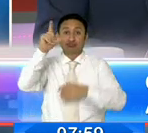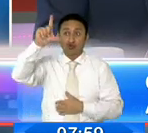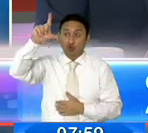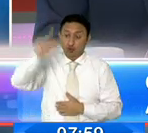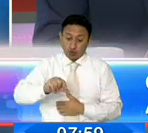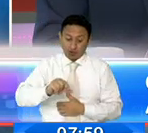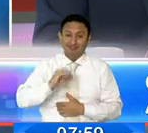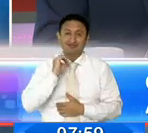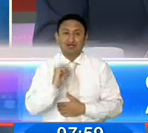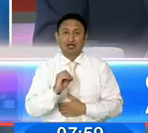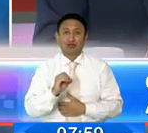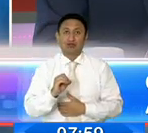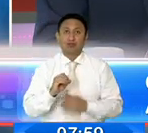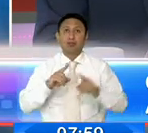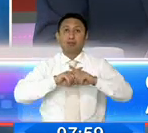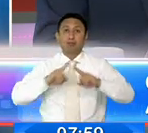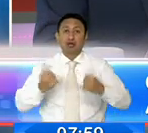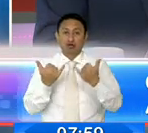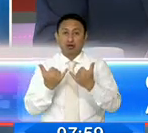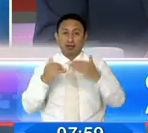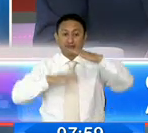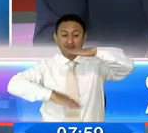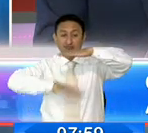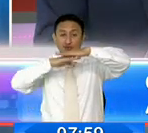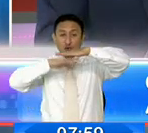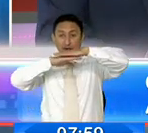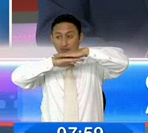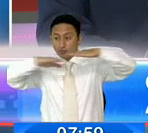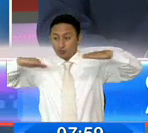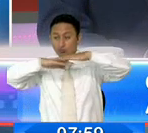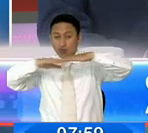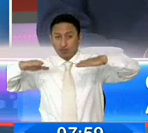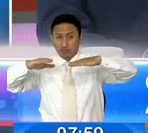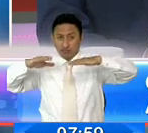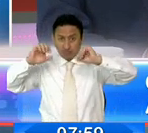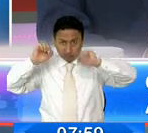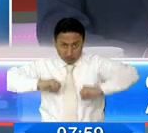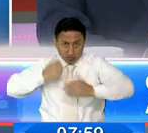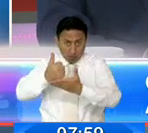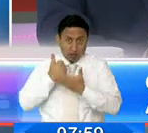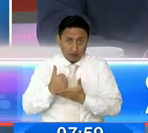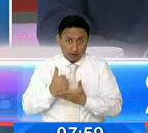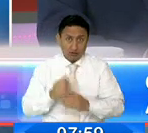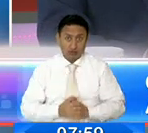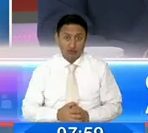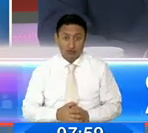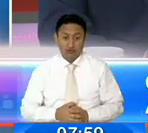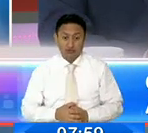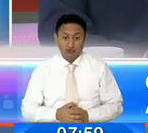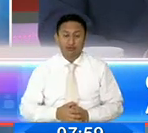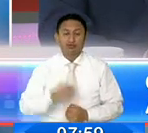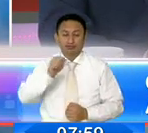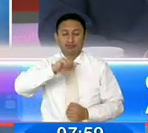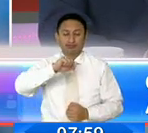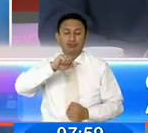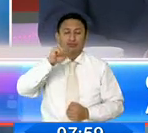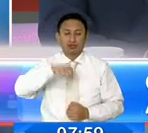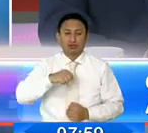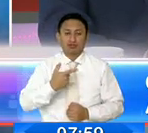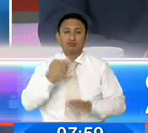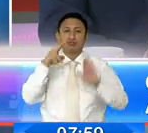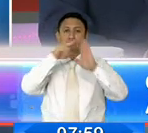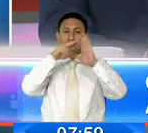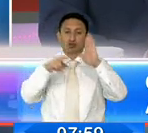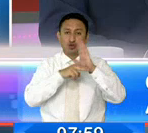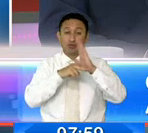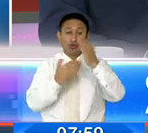Pero la aplicación de las bandas, ministro, le ha traído beneficios. La aplicación va está dentro de la normativa